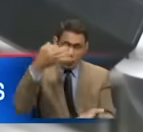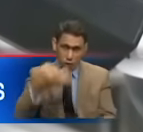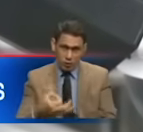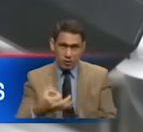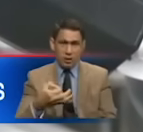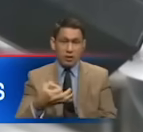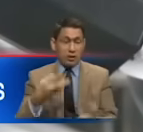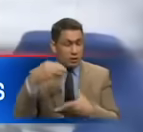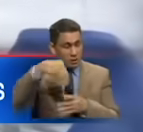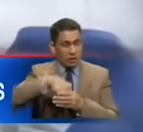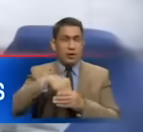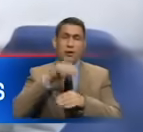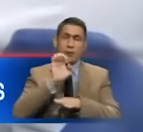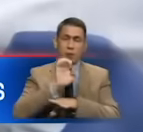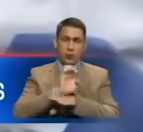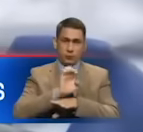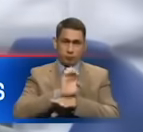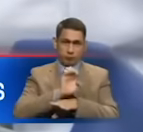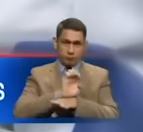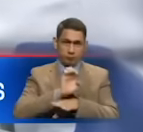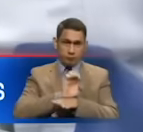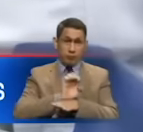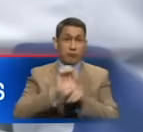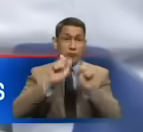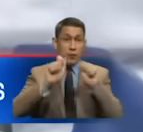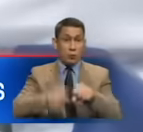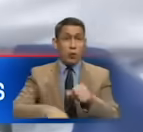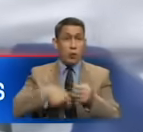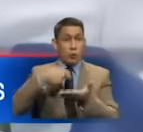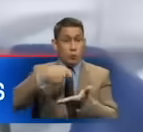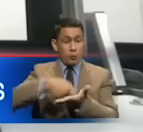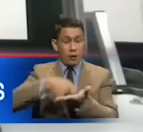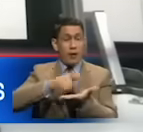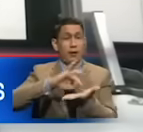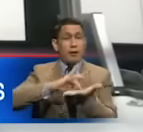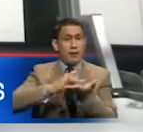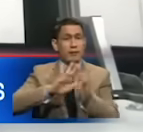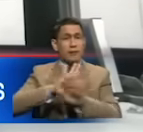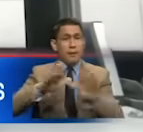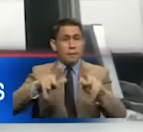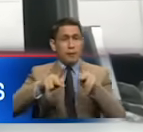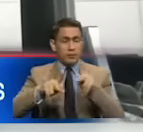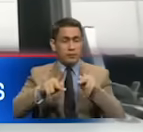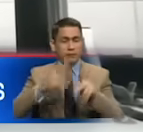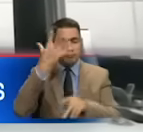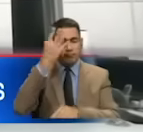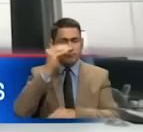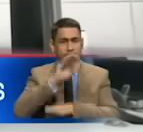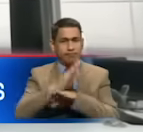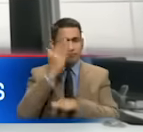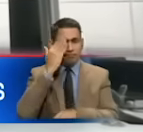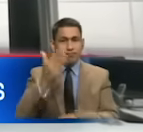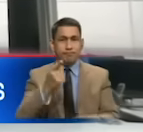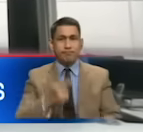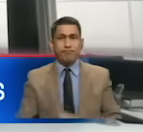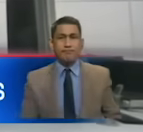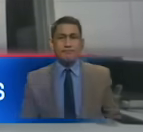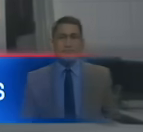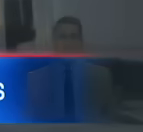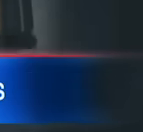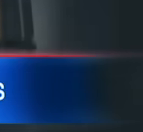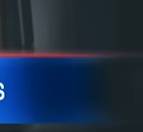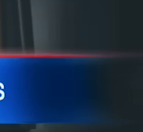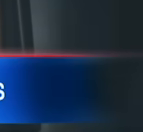vigente y que sean únicamente adquiridos en establecimientos autorizados. Alejandra Cueva, TC Televisión.